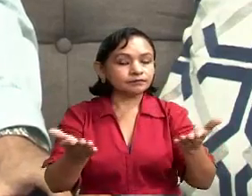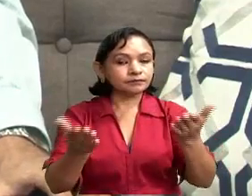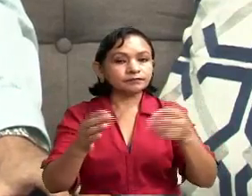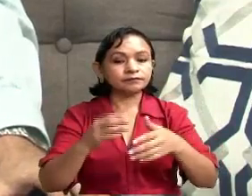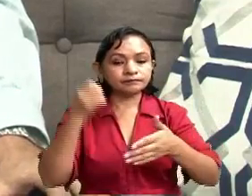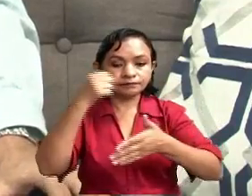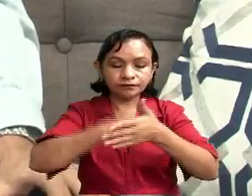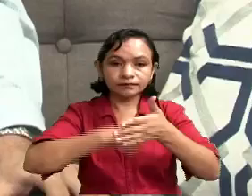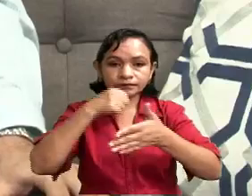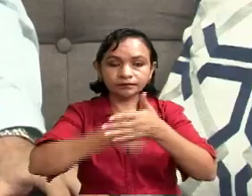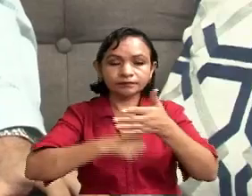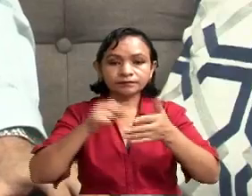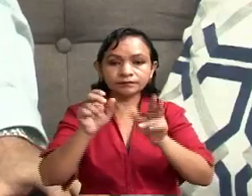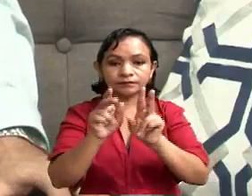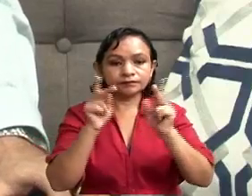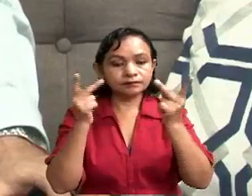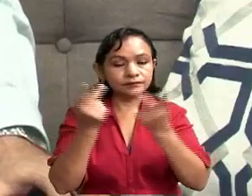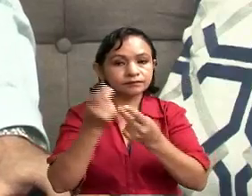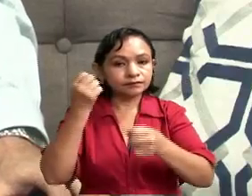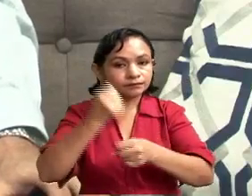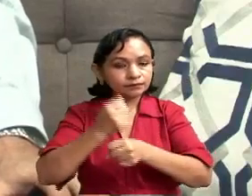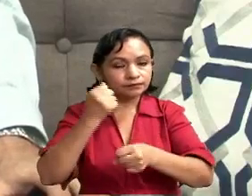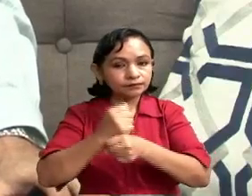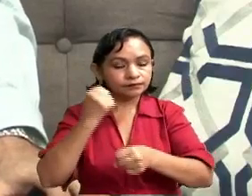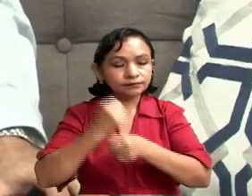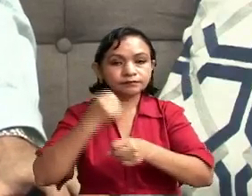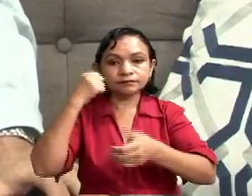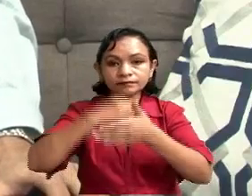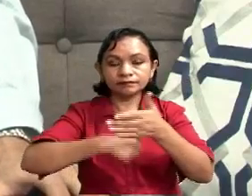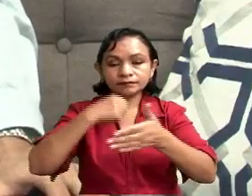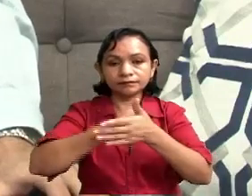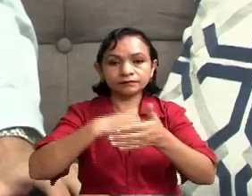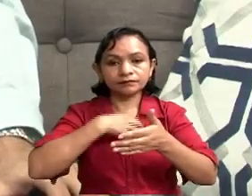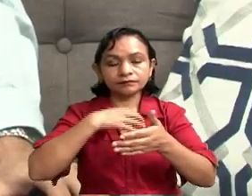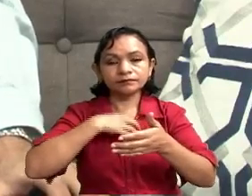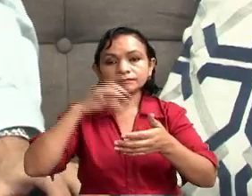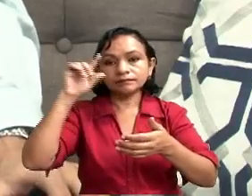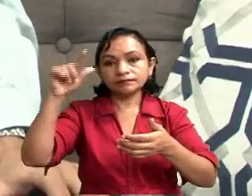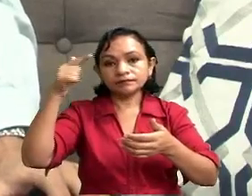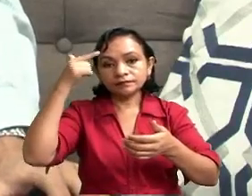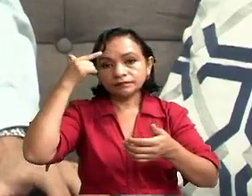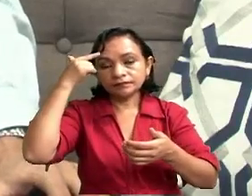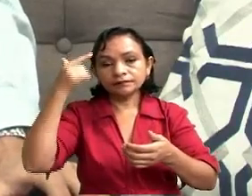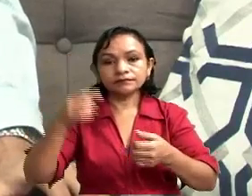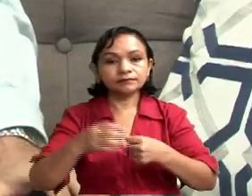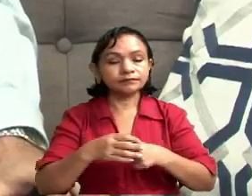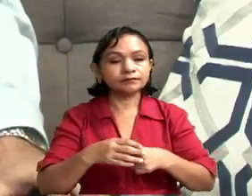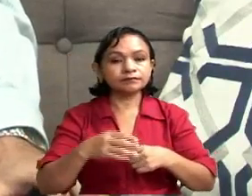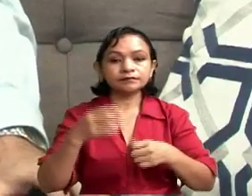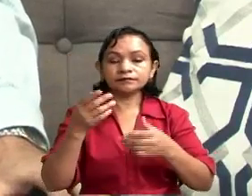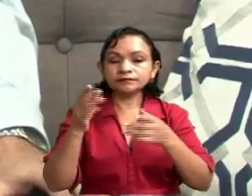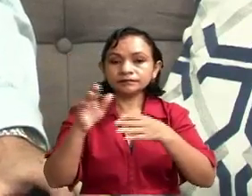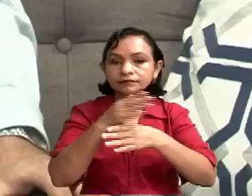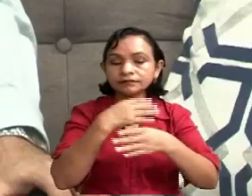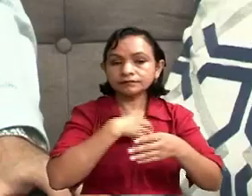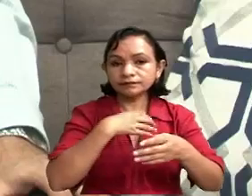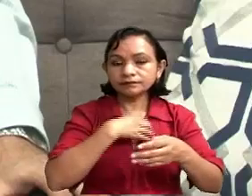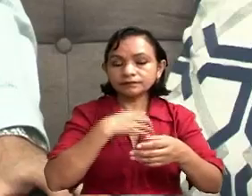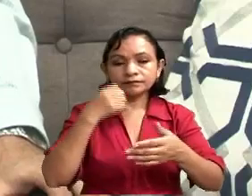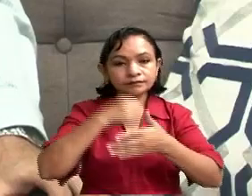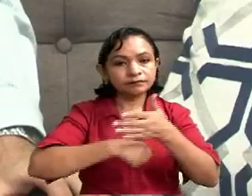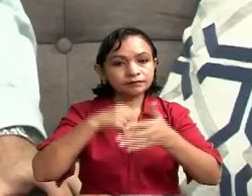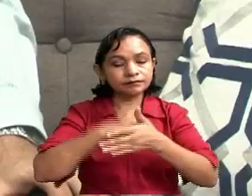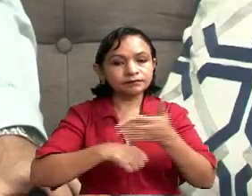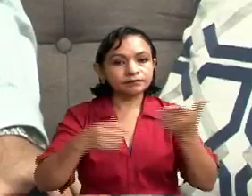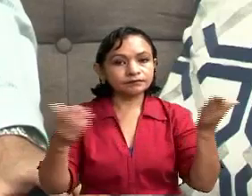el esfuerzo del pueblo trabajador, con el esfuerzo de nuestro gobierno, con el esfuerzo de nuestros funcionarios, con el